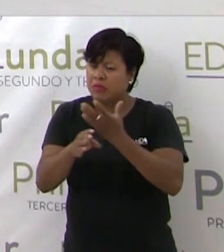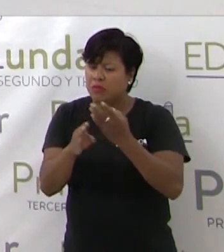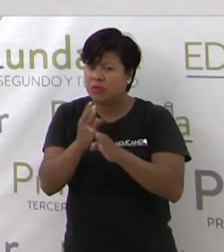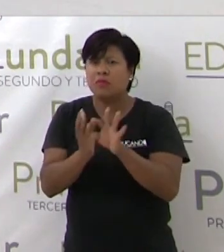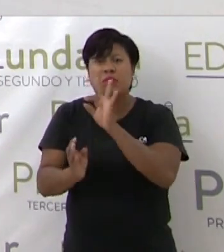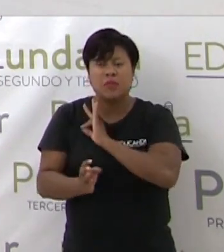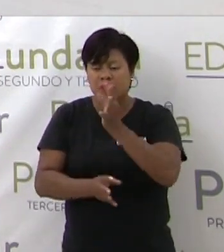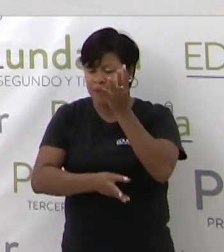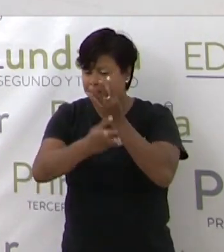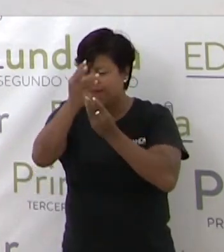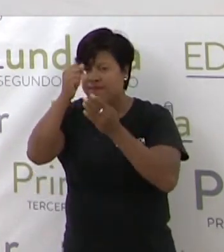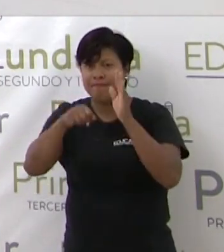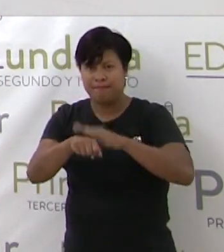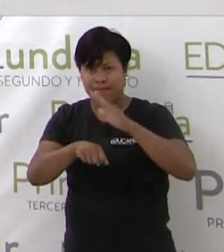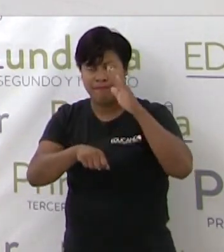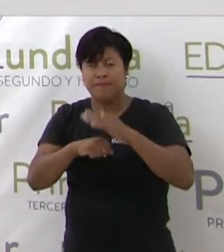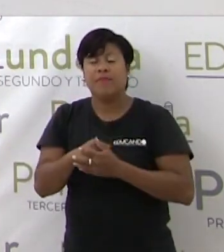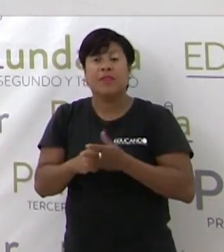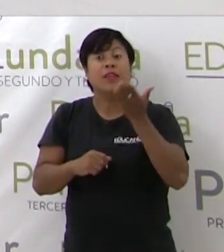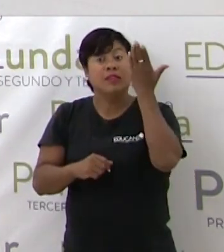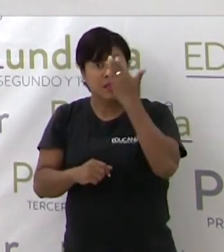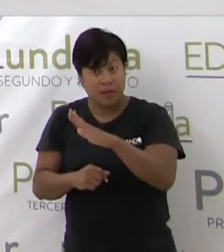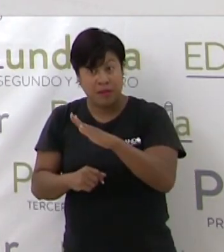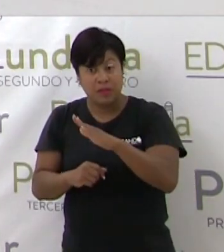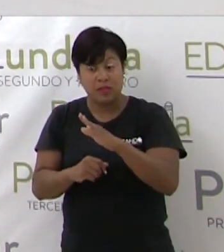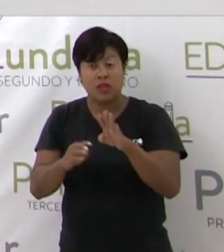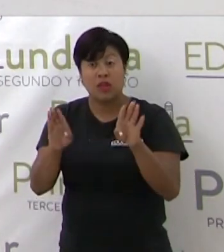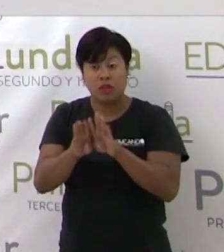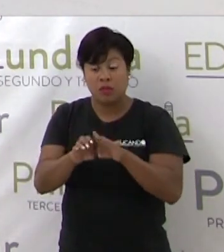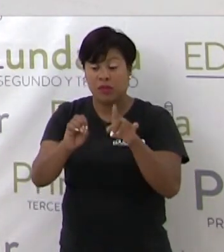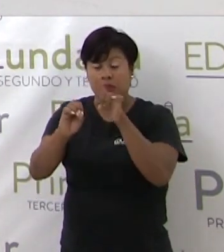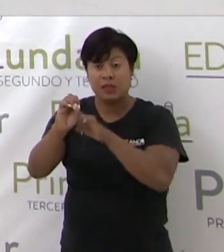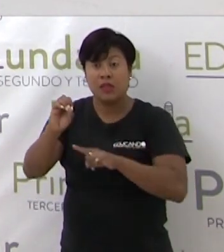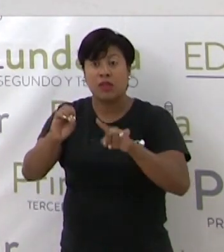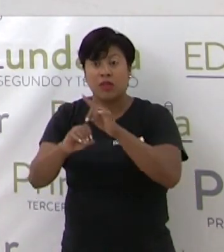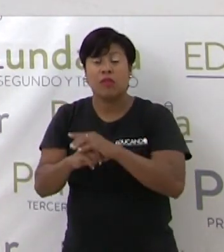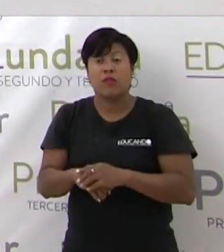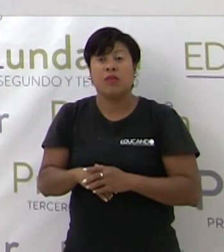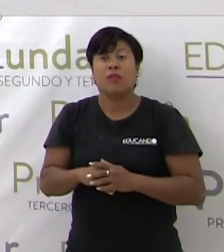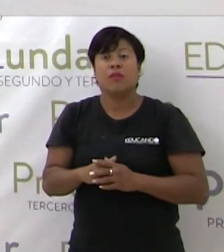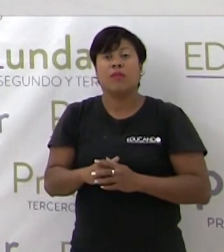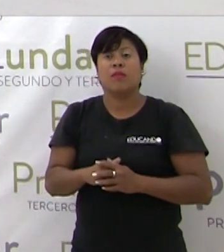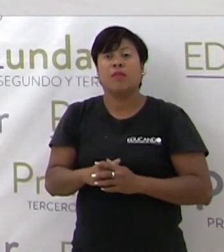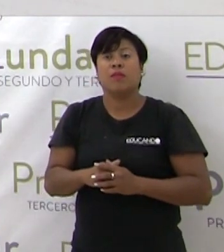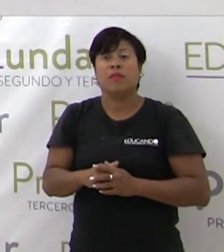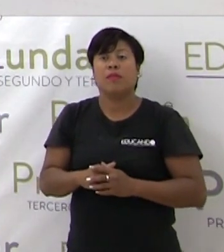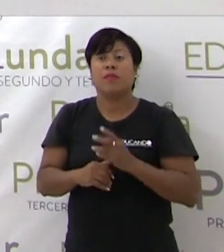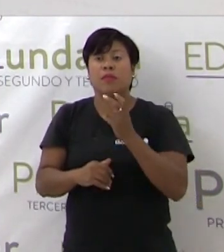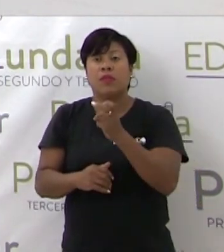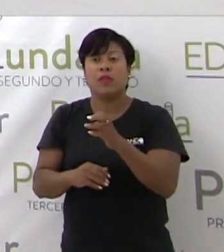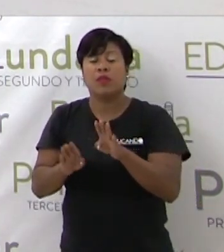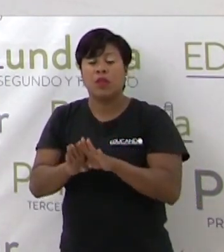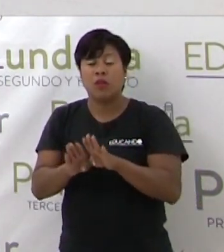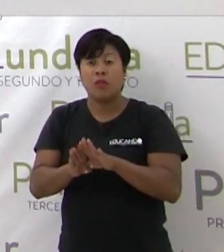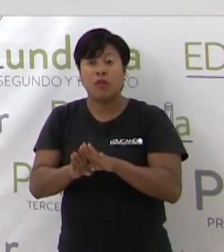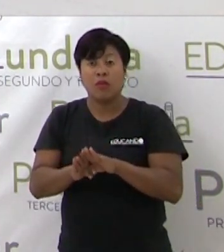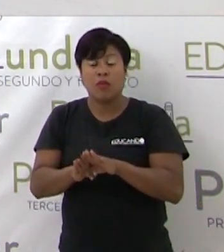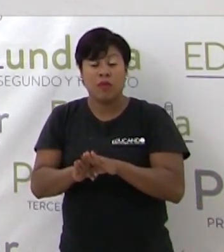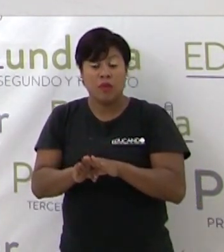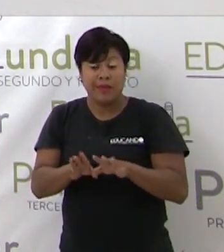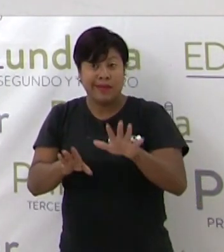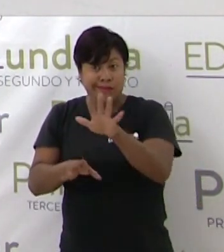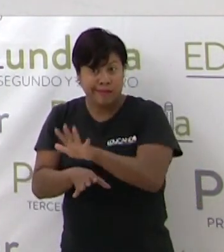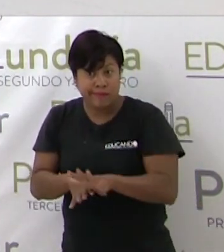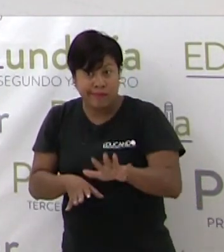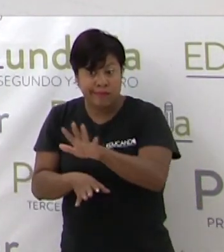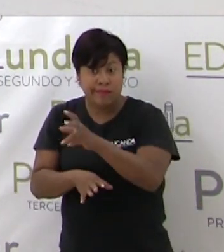más todavía. Sabemos que en un círculo, bueno, el área o la parte o la superficie de